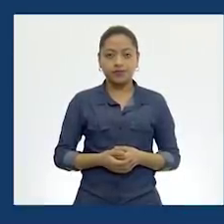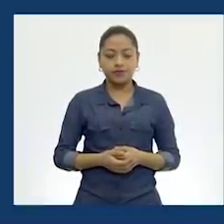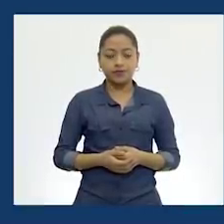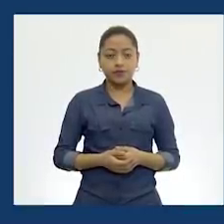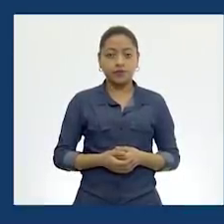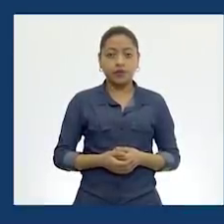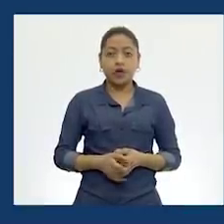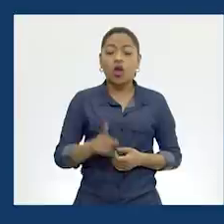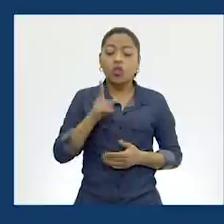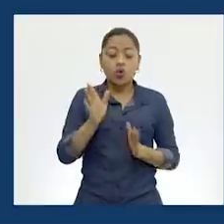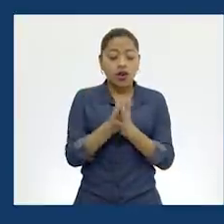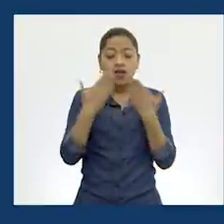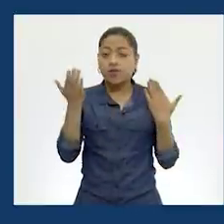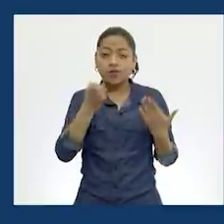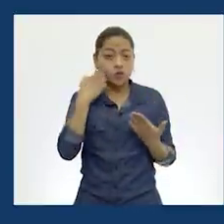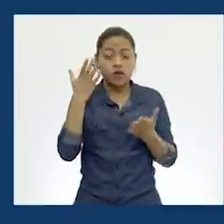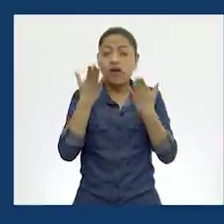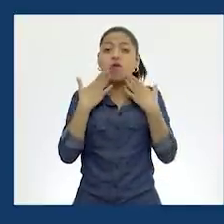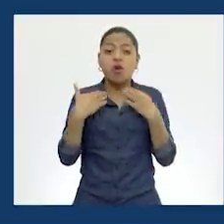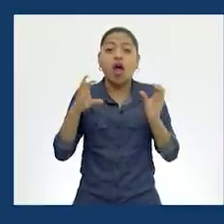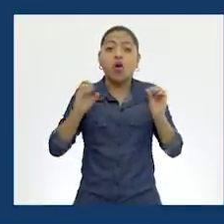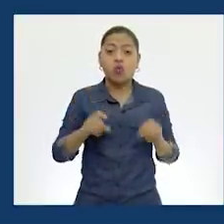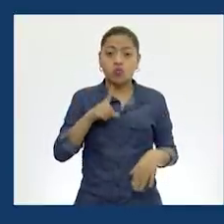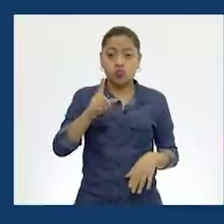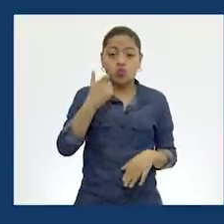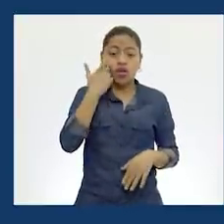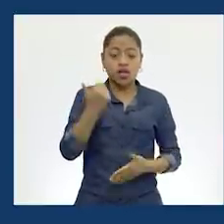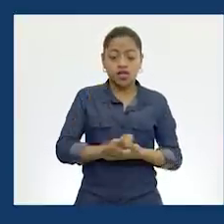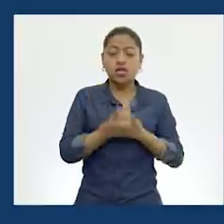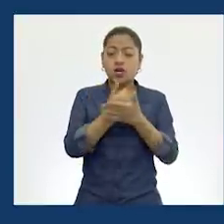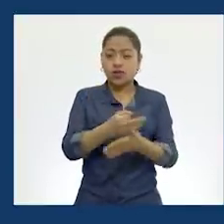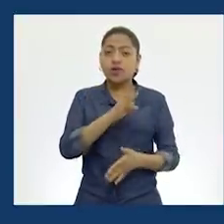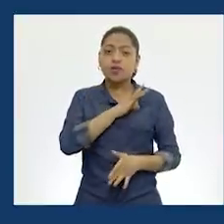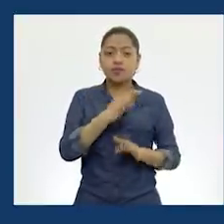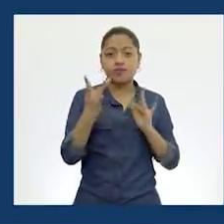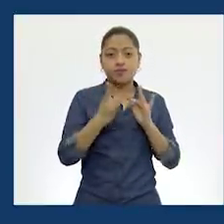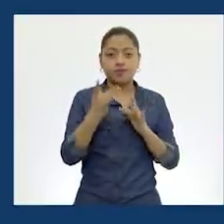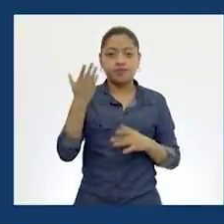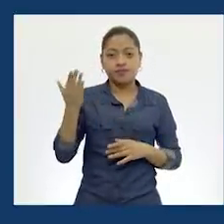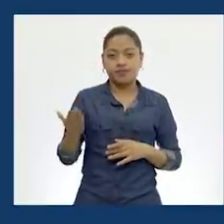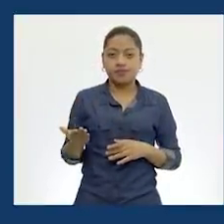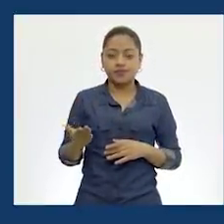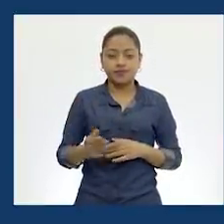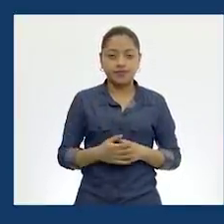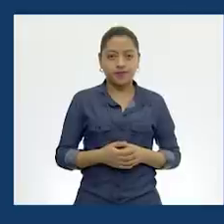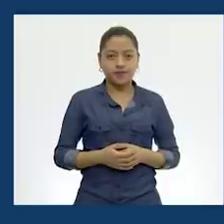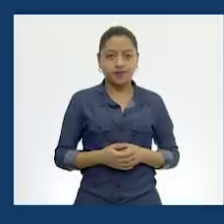Si no tienes el libro de texto o necesitas ayuda para responder las preguntas, contáctanos.